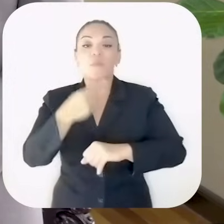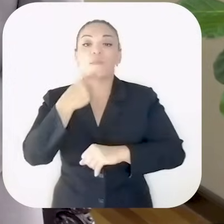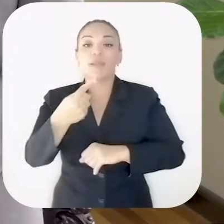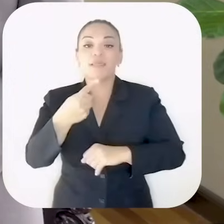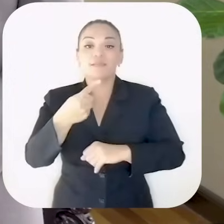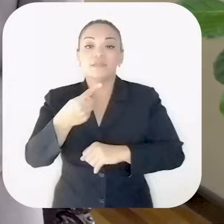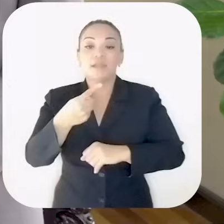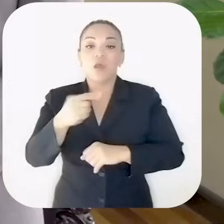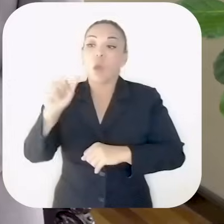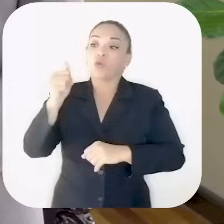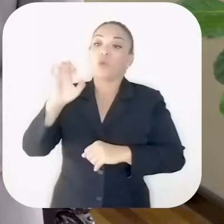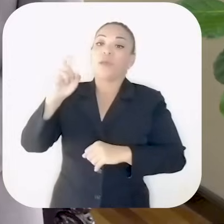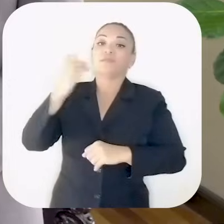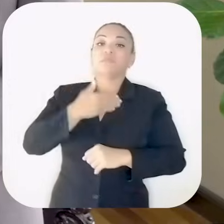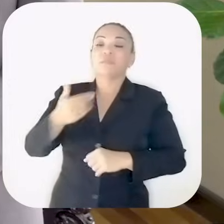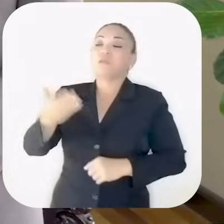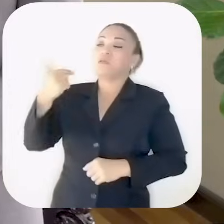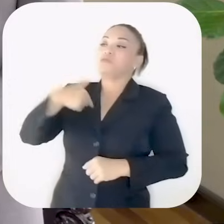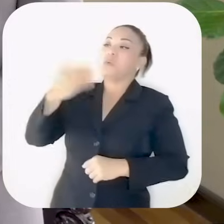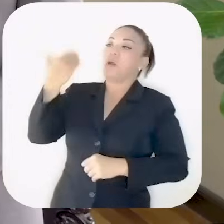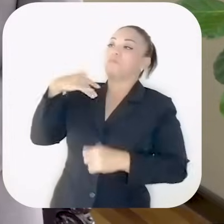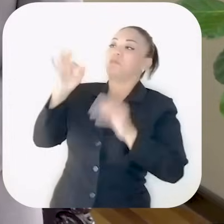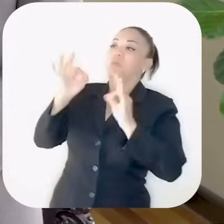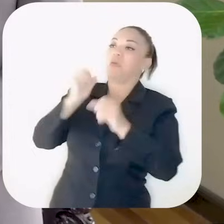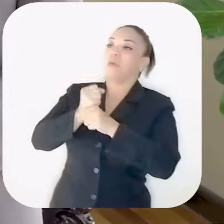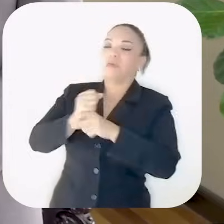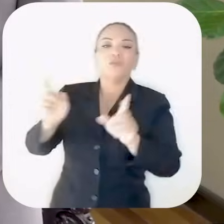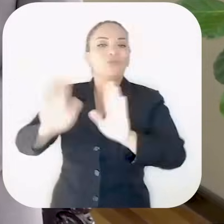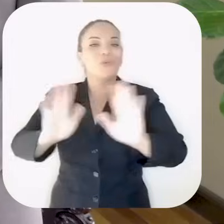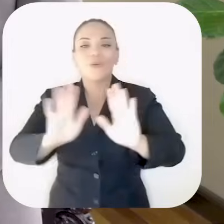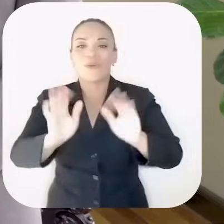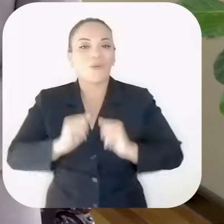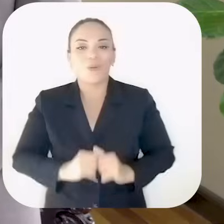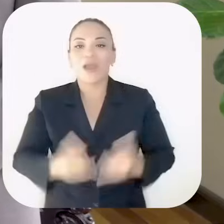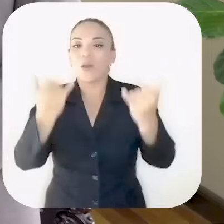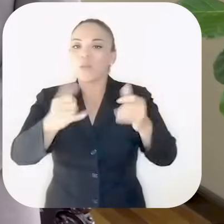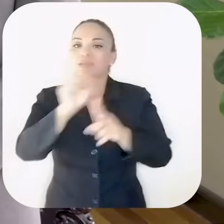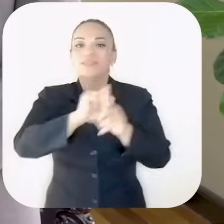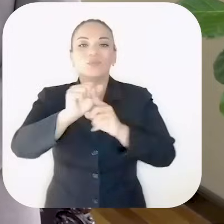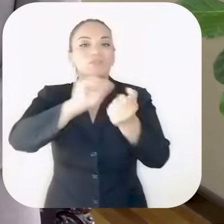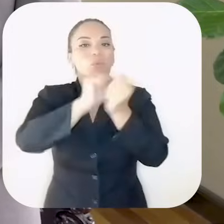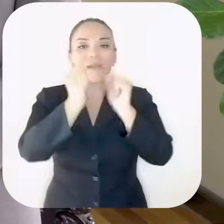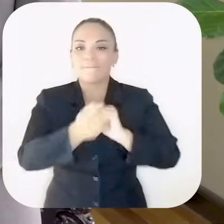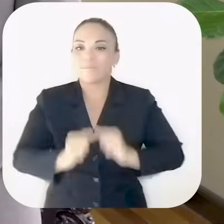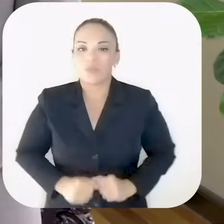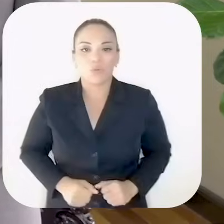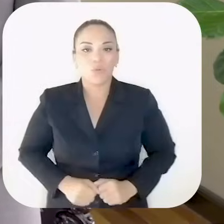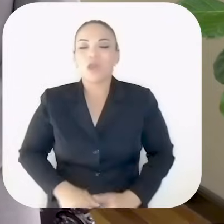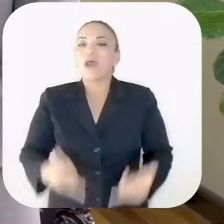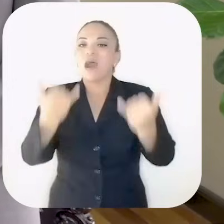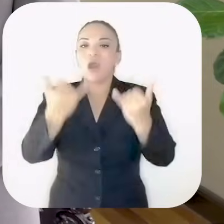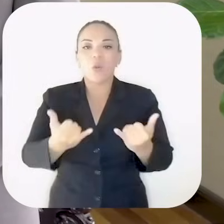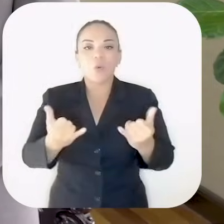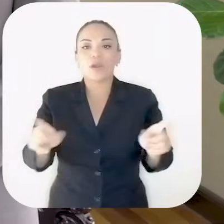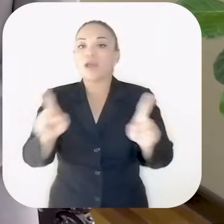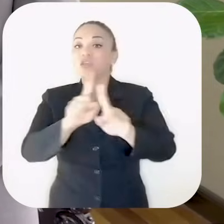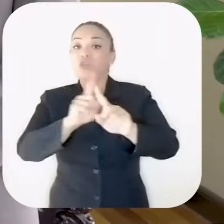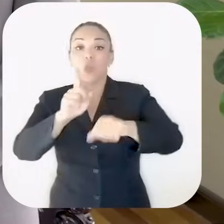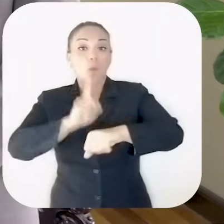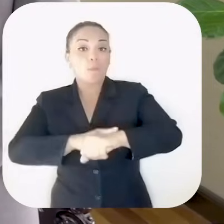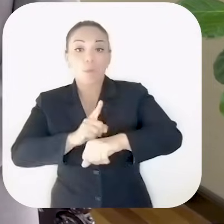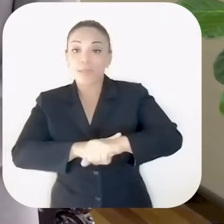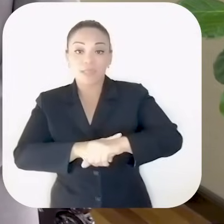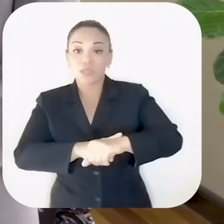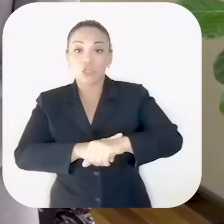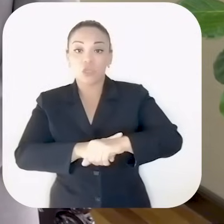yo estaba, yo lo hice muy bien. Las circunstancias han cambiado. No es momento, compatriotas,